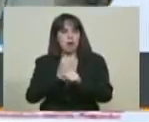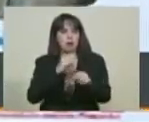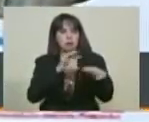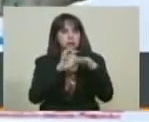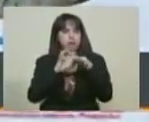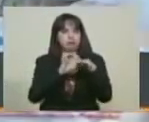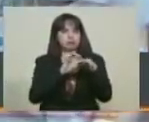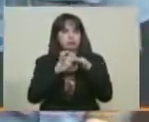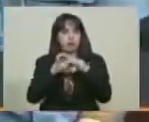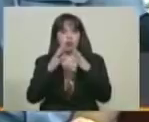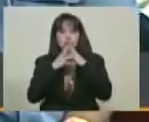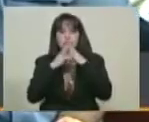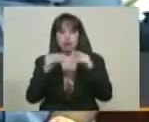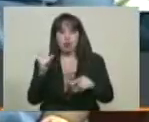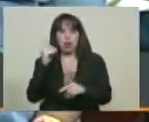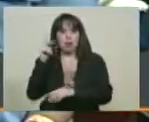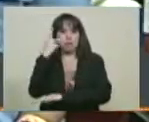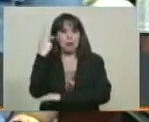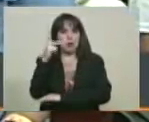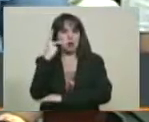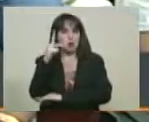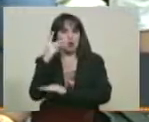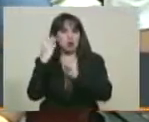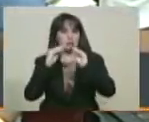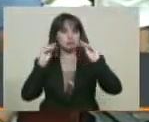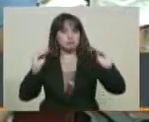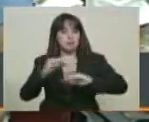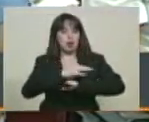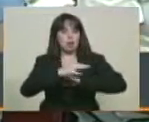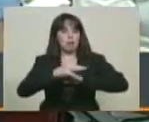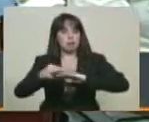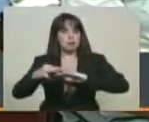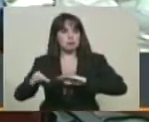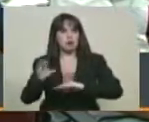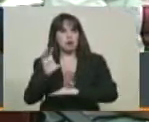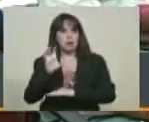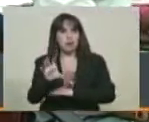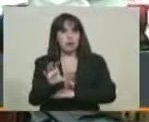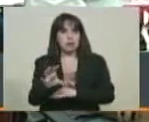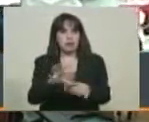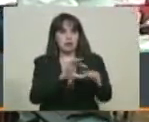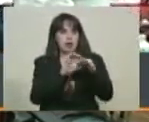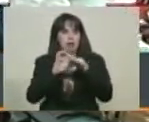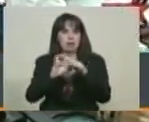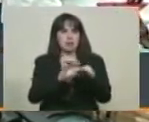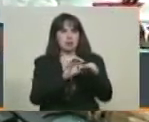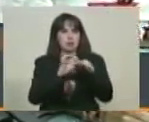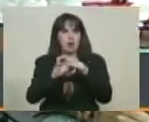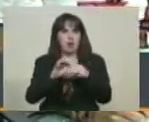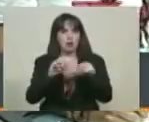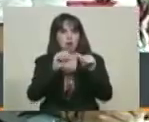En todas las parroquias, en todos los municipios y en todos los estados del país, articularnos con los